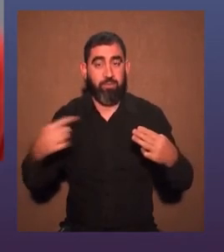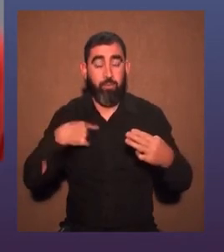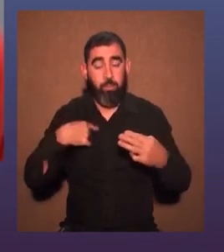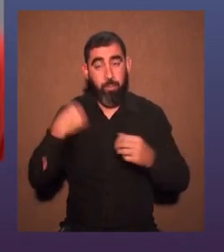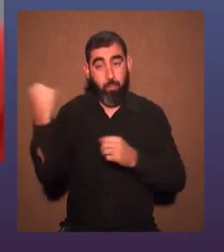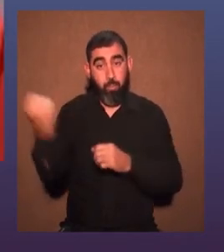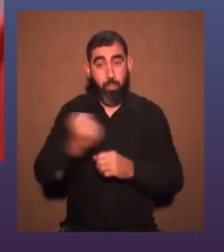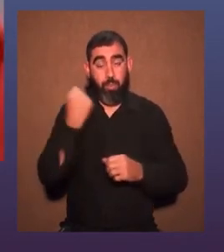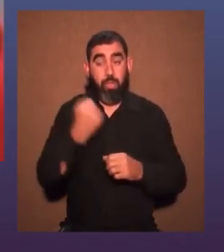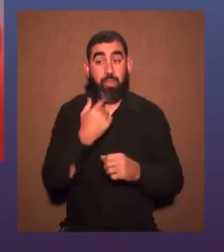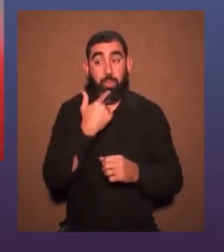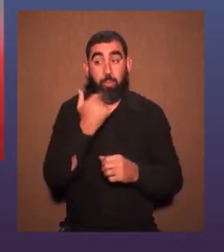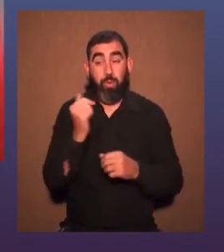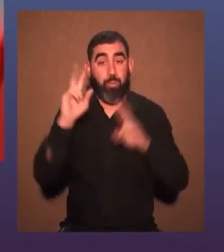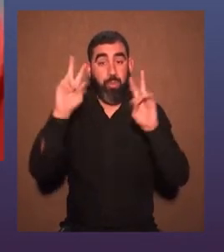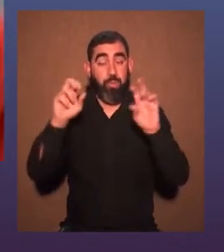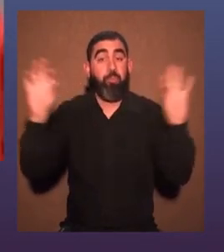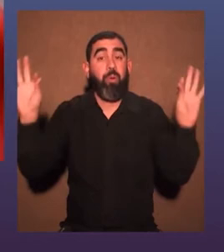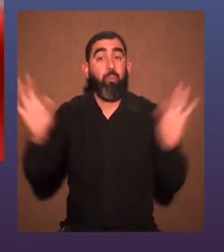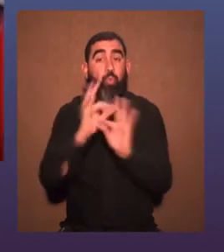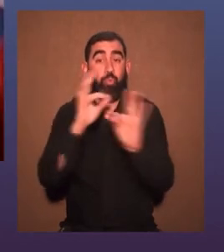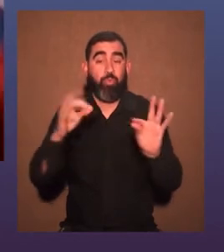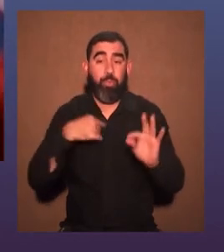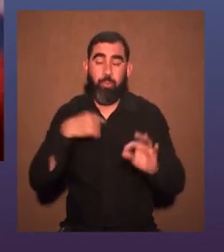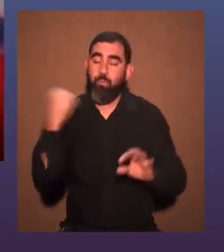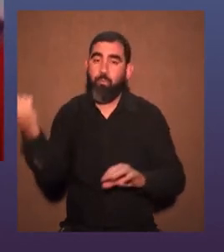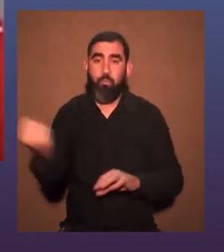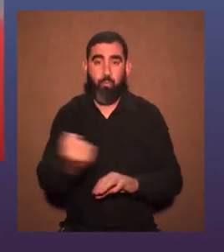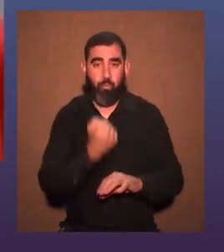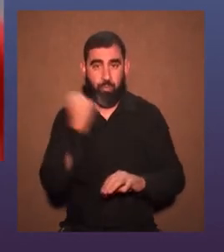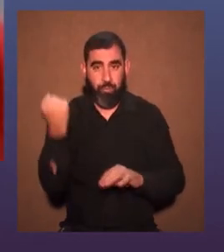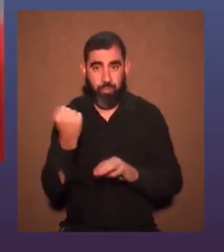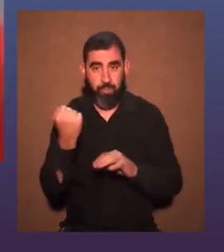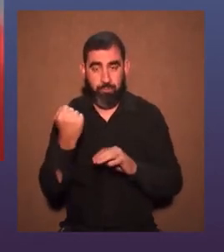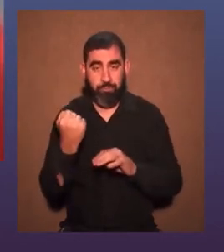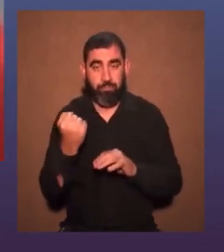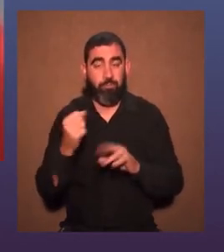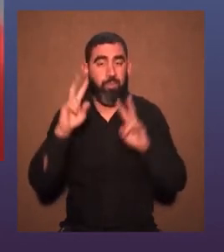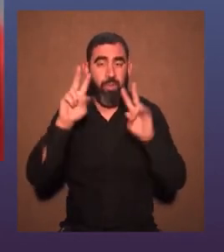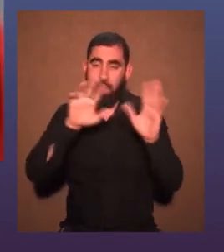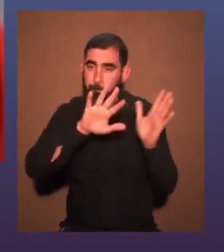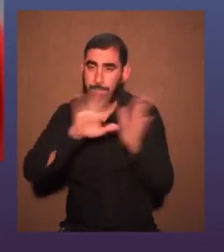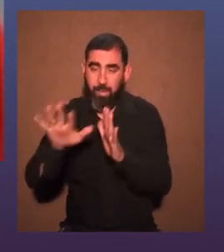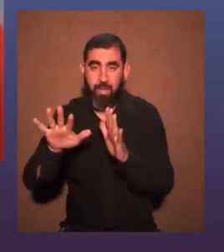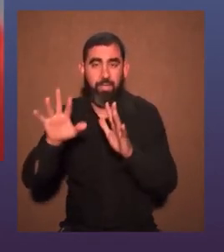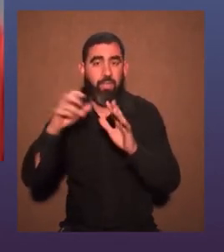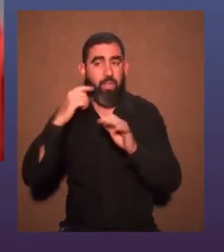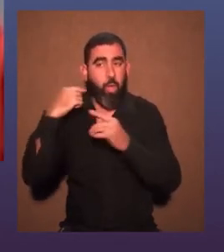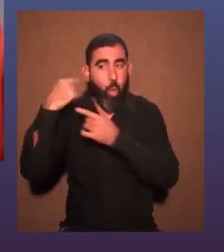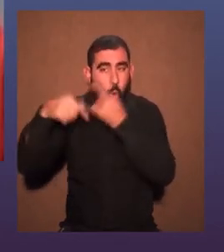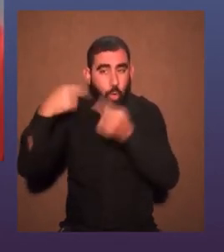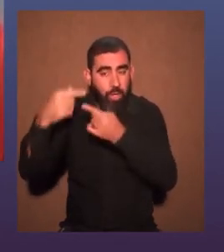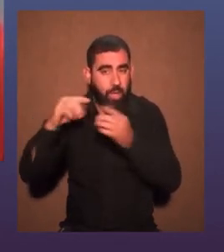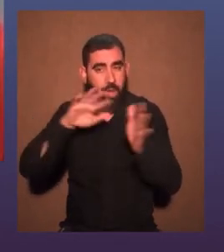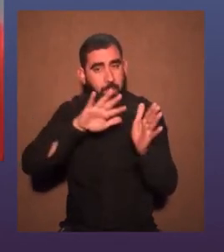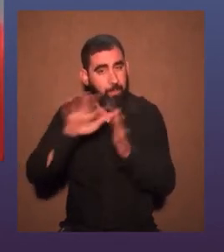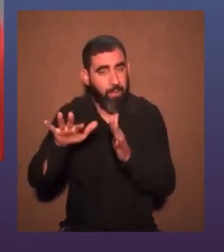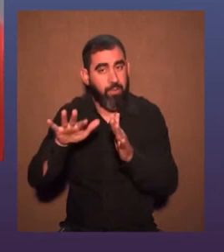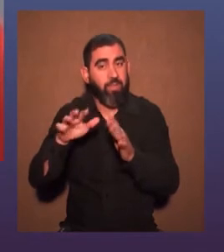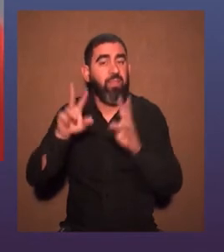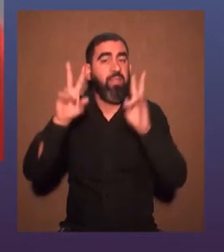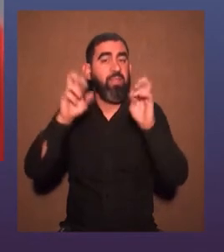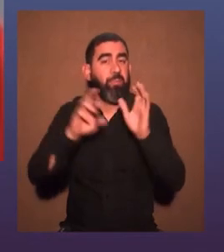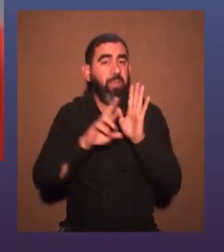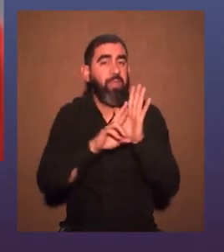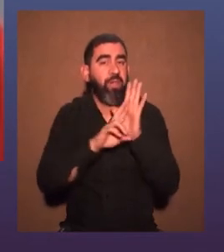es importante, por ejemplo, en este caso la música para mí es fundamental, más allá de la novela original. Y después